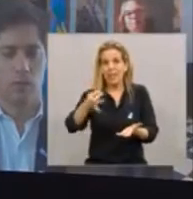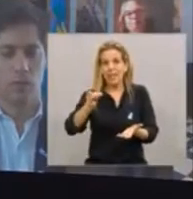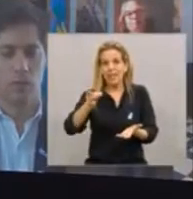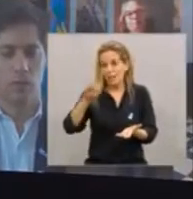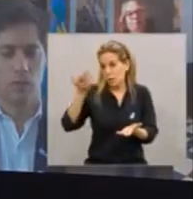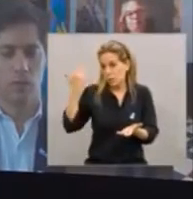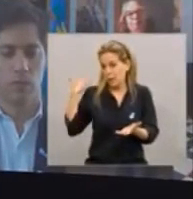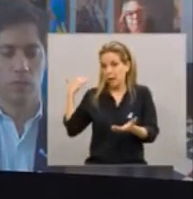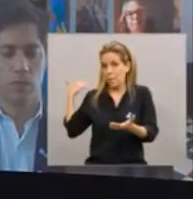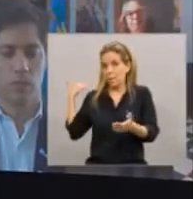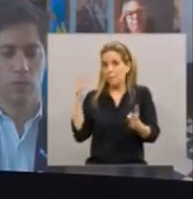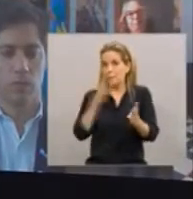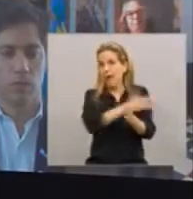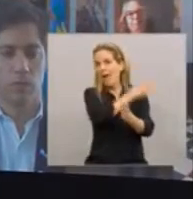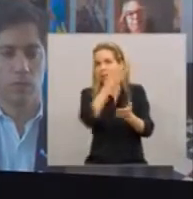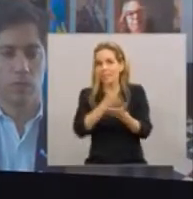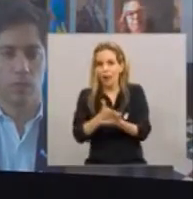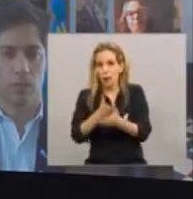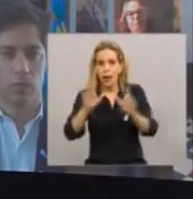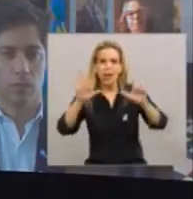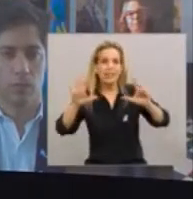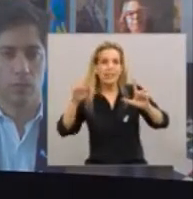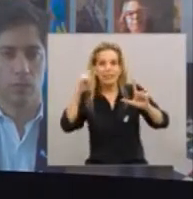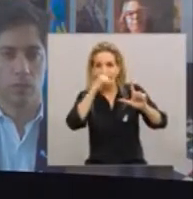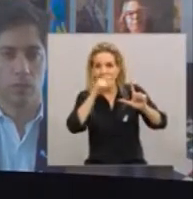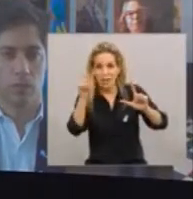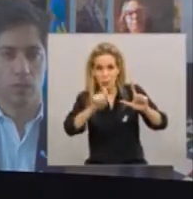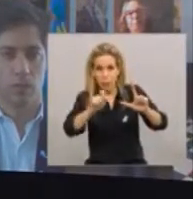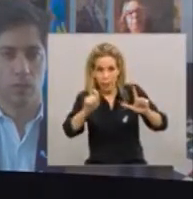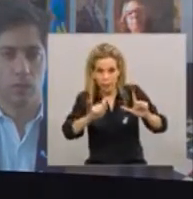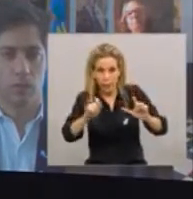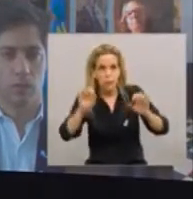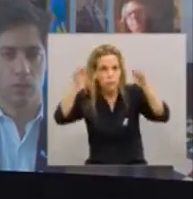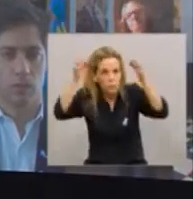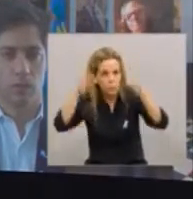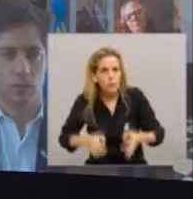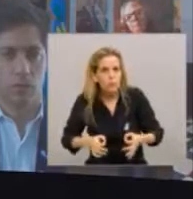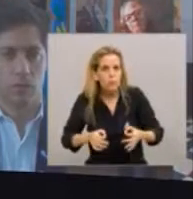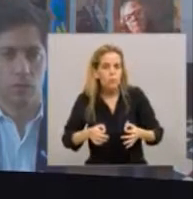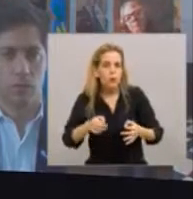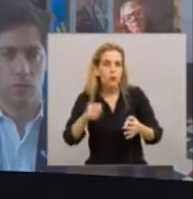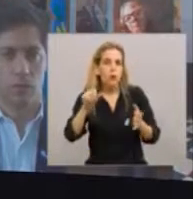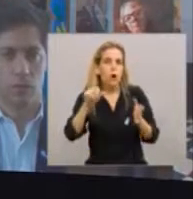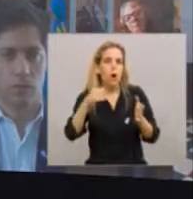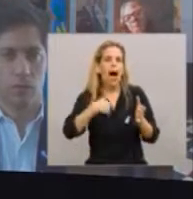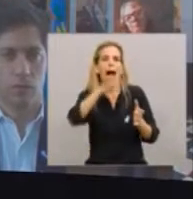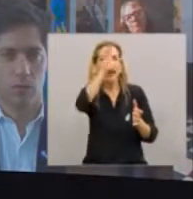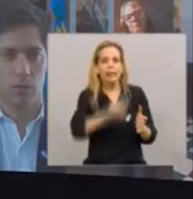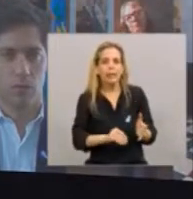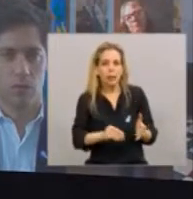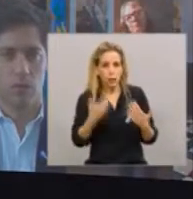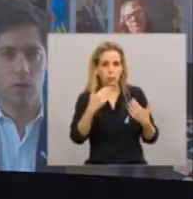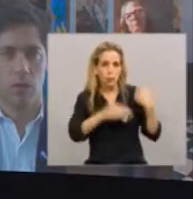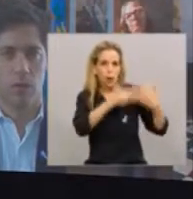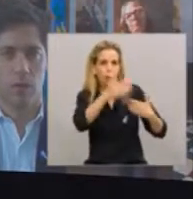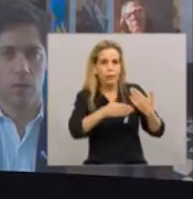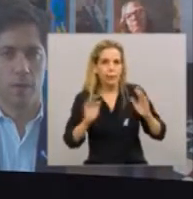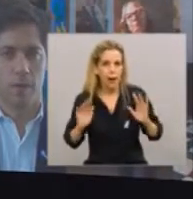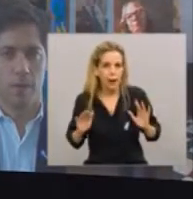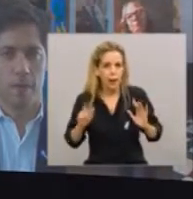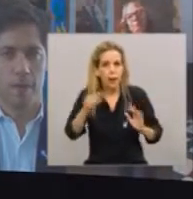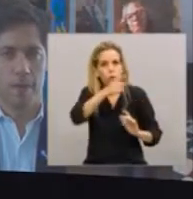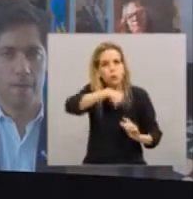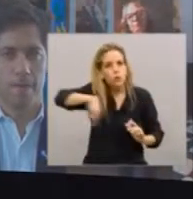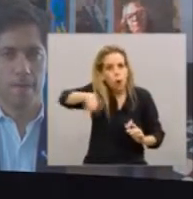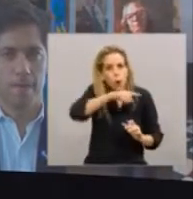yo rescato algo que como país fuimos capaces de hacer estuvimos todos asediados